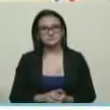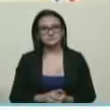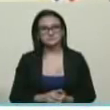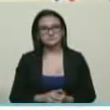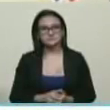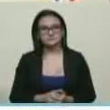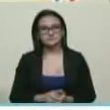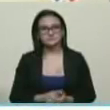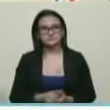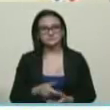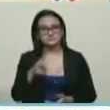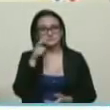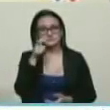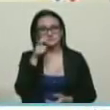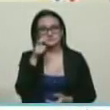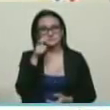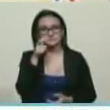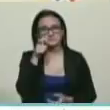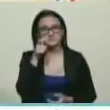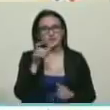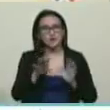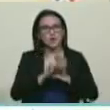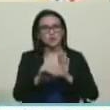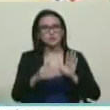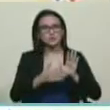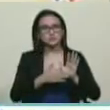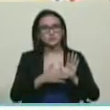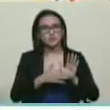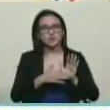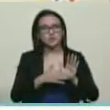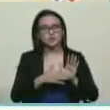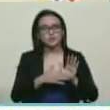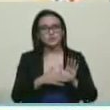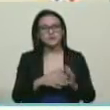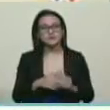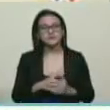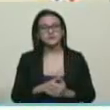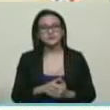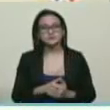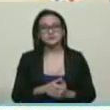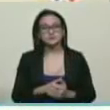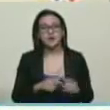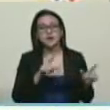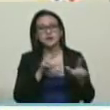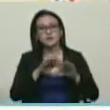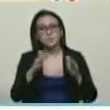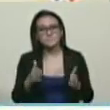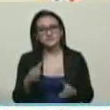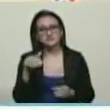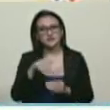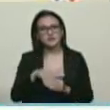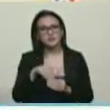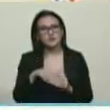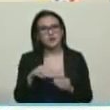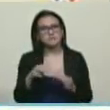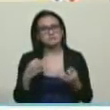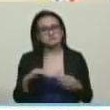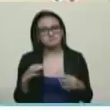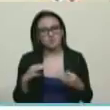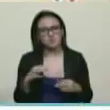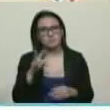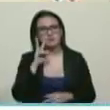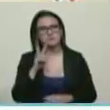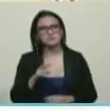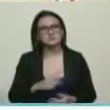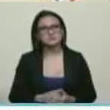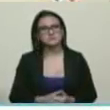hemos hecho el seguimiento a la constitución de las mesas electorales y como siempre se ha hecho con total desenvolvimiento,